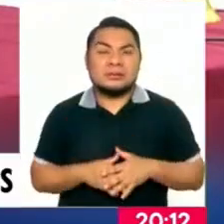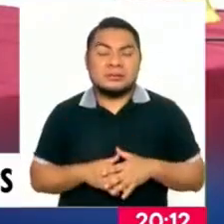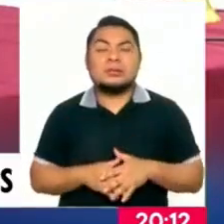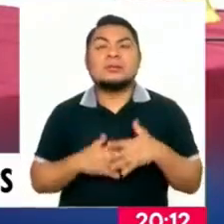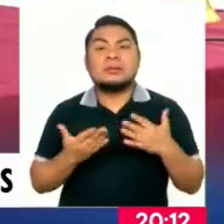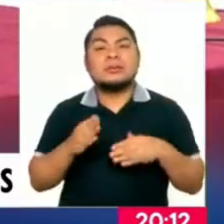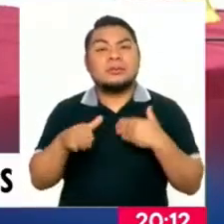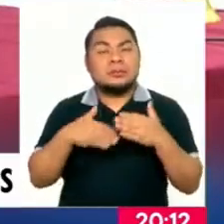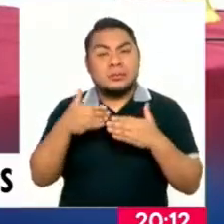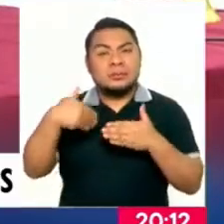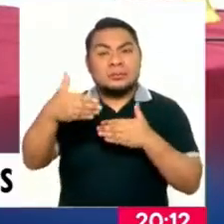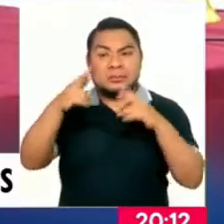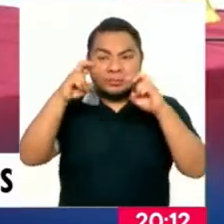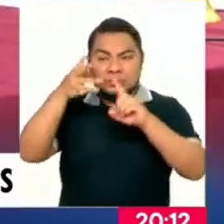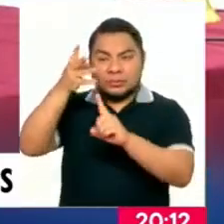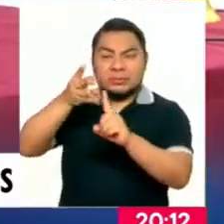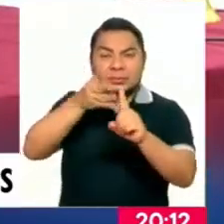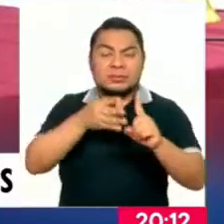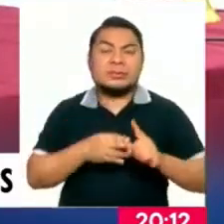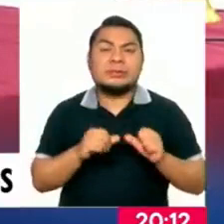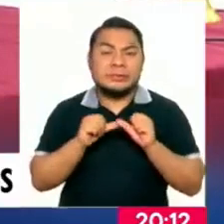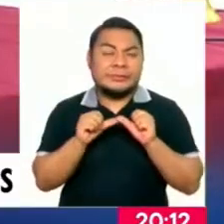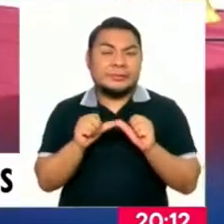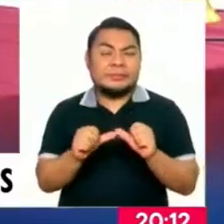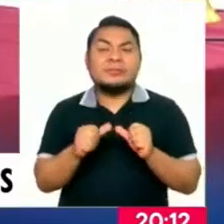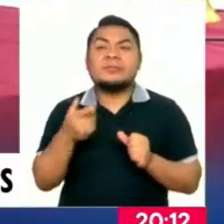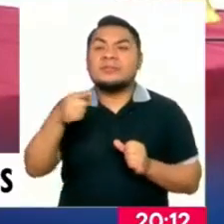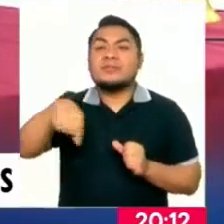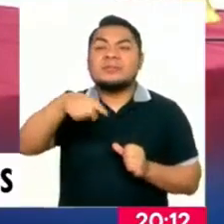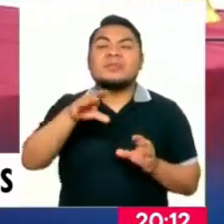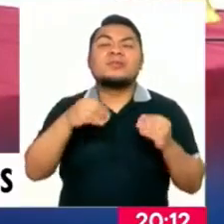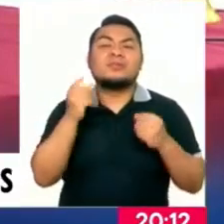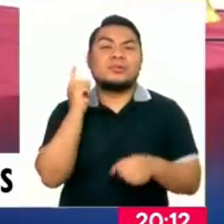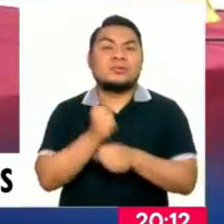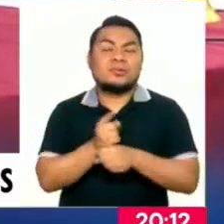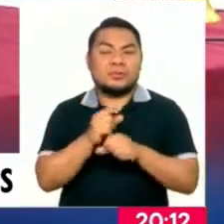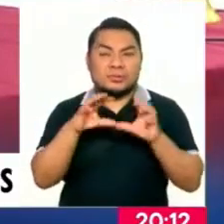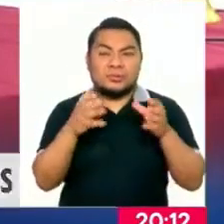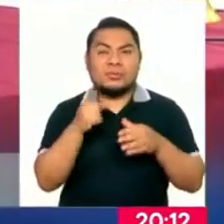en contra de los referidos investigados. En la investigación preliminar que se le sigue por la presunta